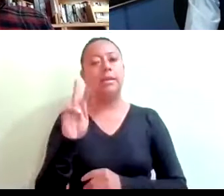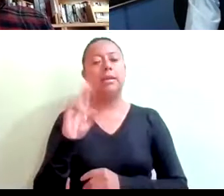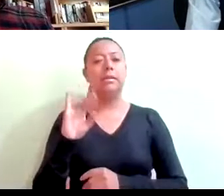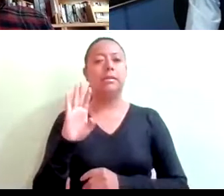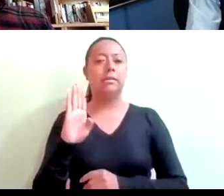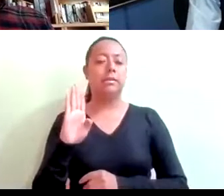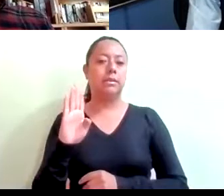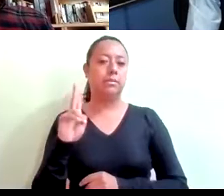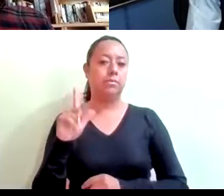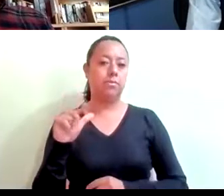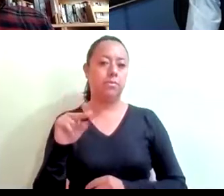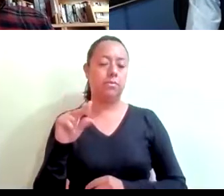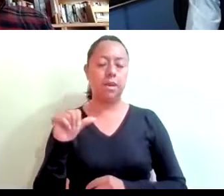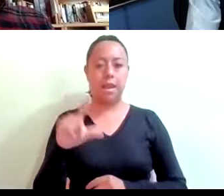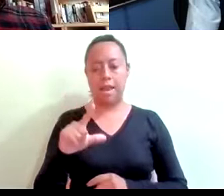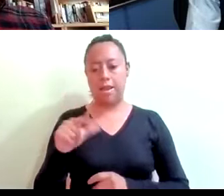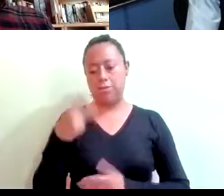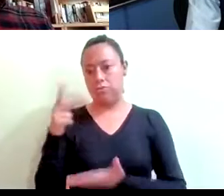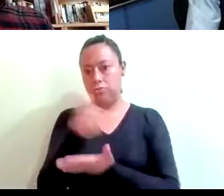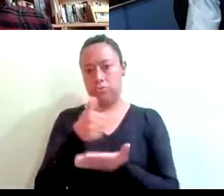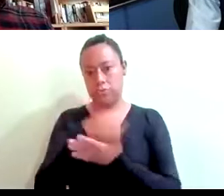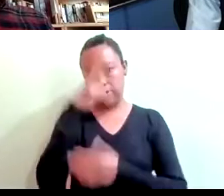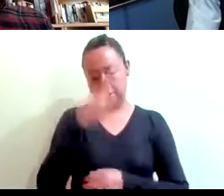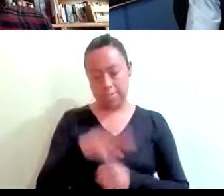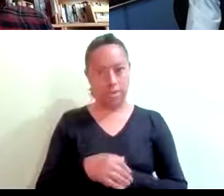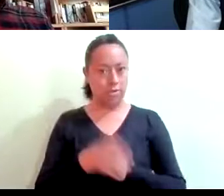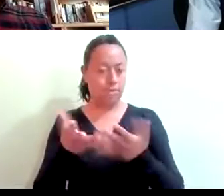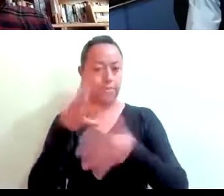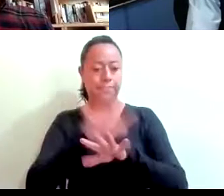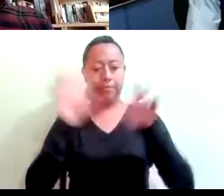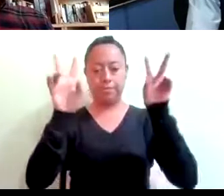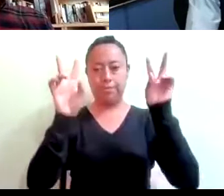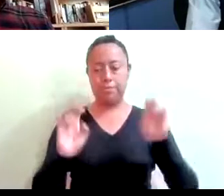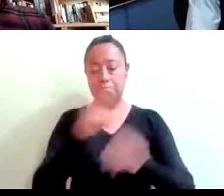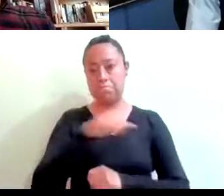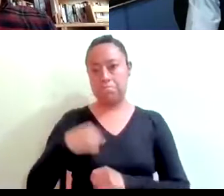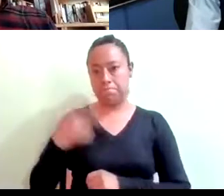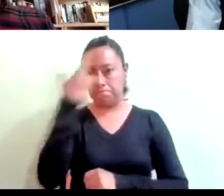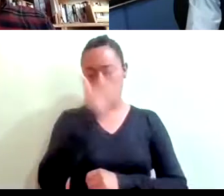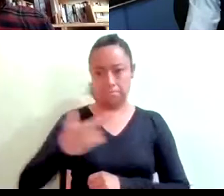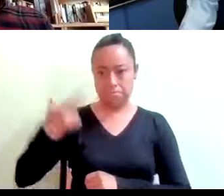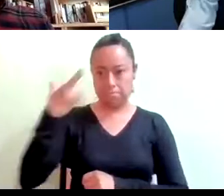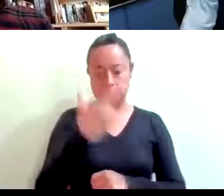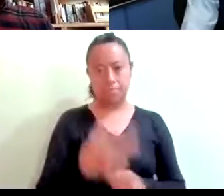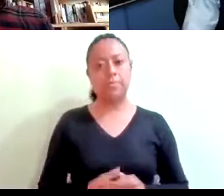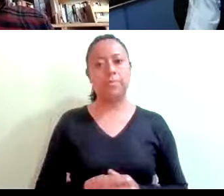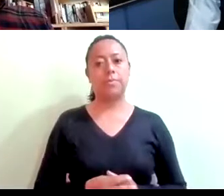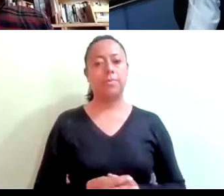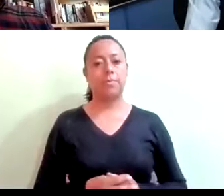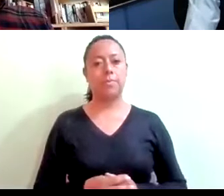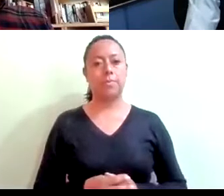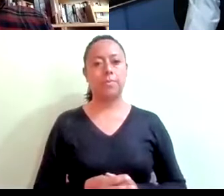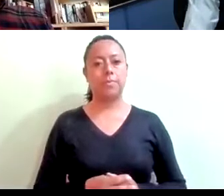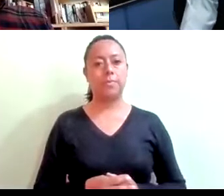la ciudad sobre el tema, estuvimos revisando y creemos que está apegado estrictamente